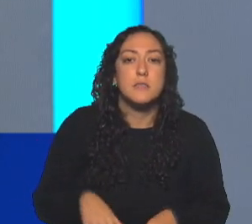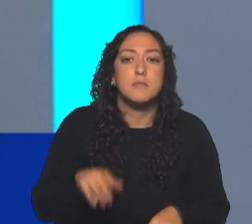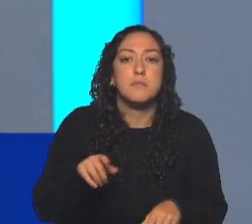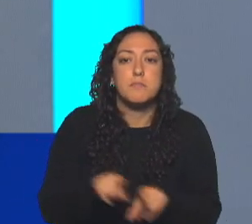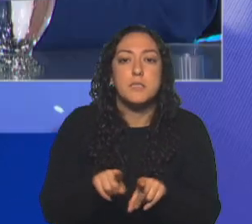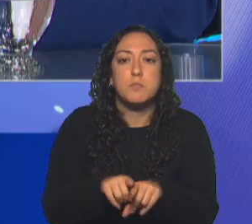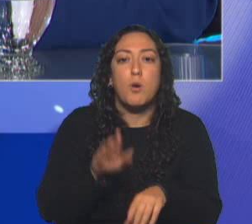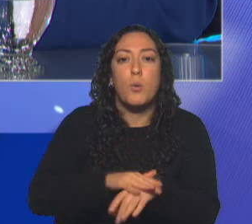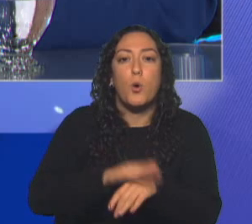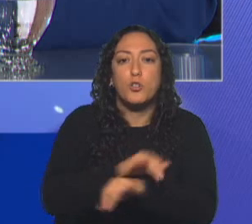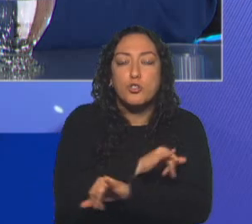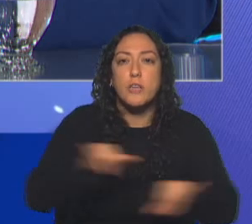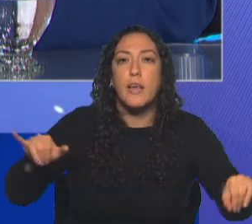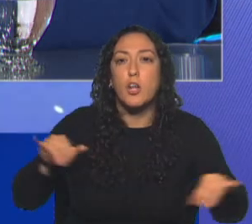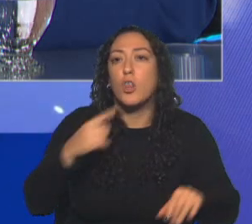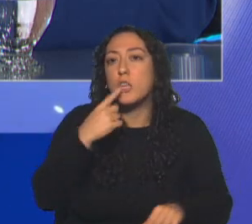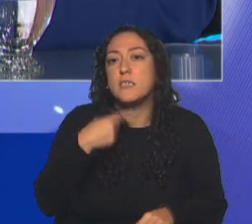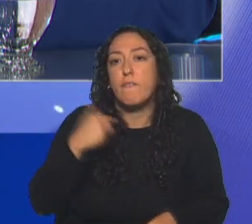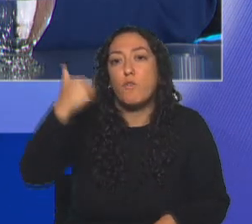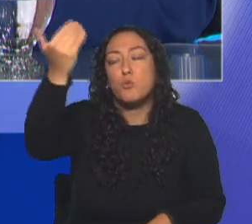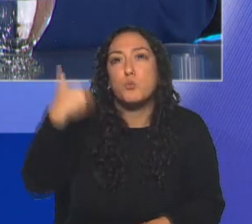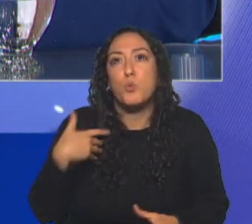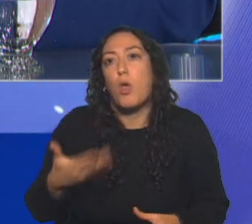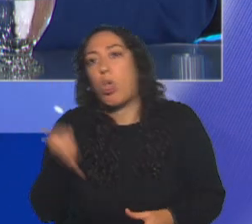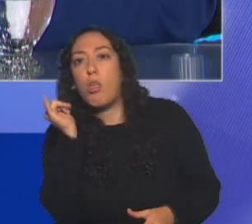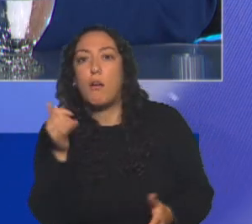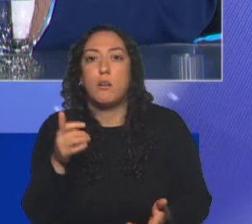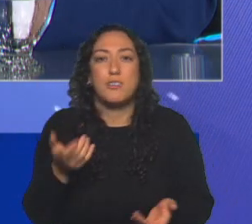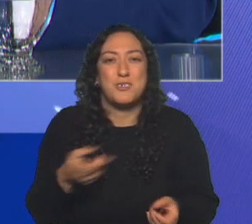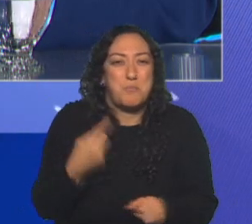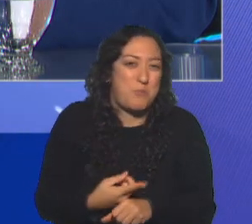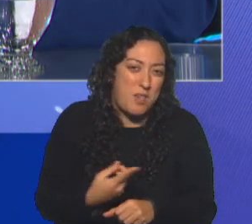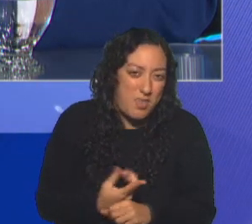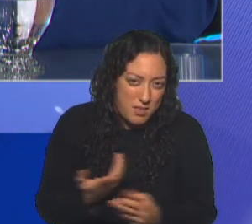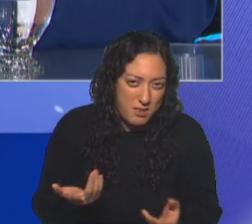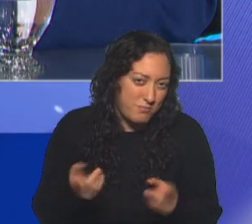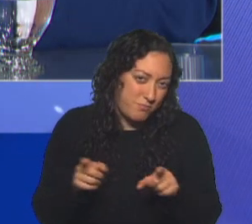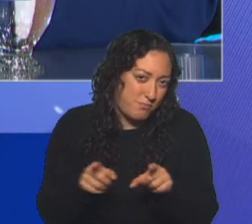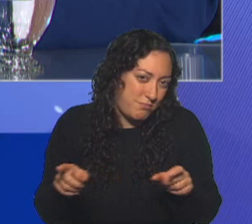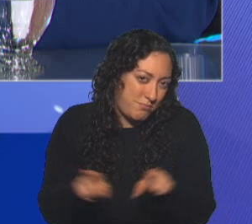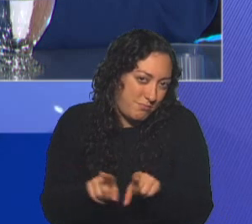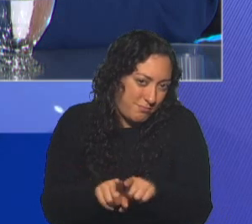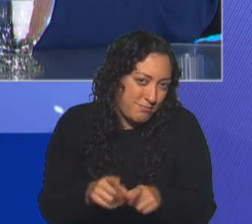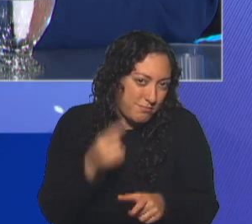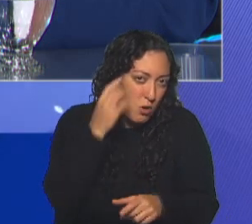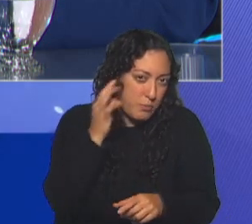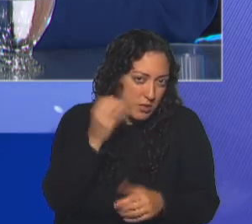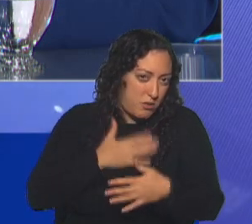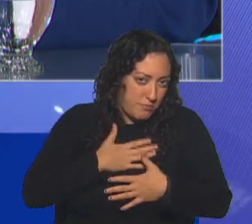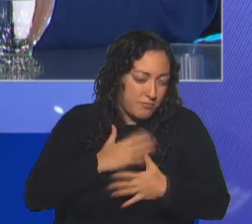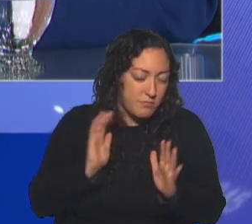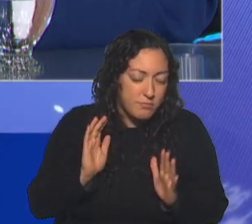Adorni, es muy difícil hacer futurología, pero a mí me parece que en esta primera ronda hay expresada una voluntad